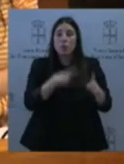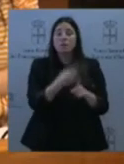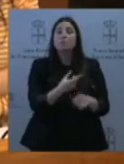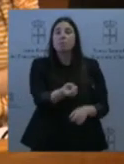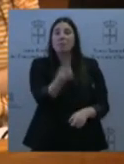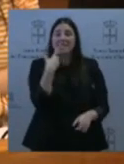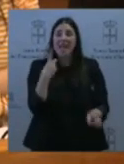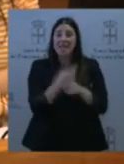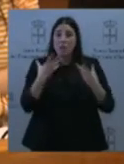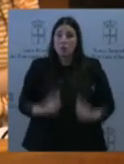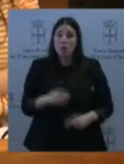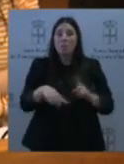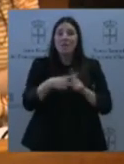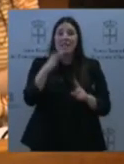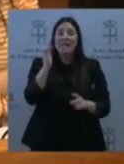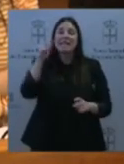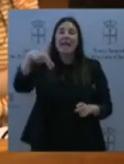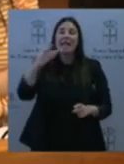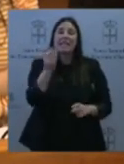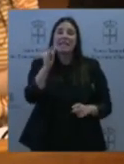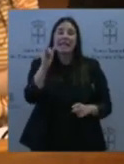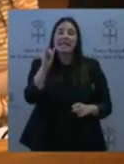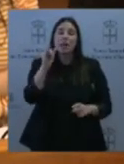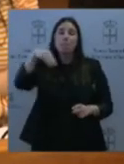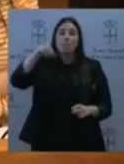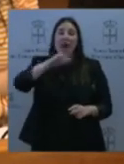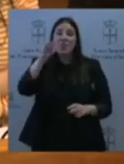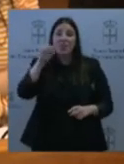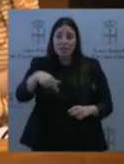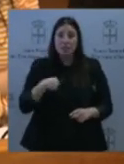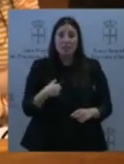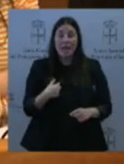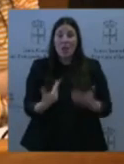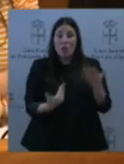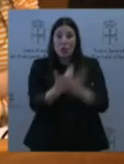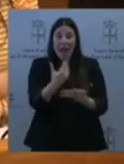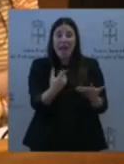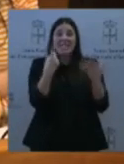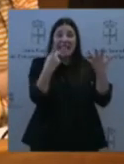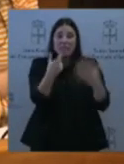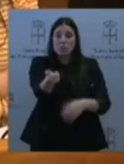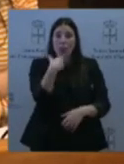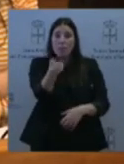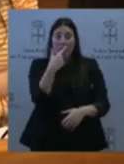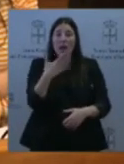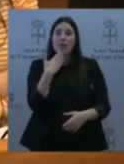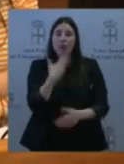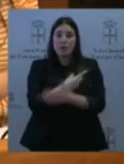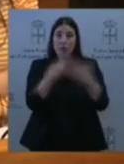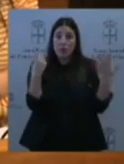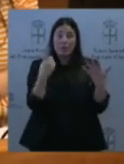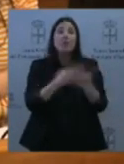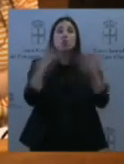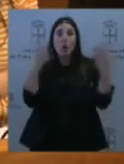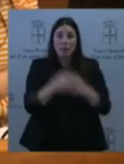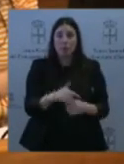enganchándome y llevando a tomar 6 pastillas al día con 19 años. Actualmente voy a un psicólogo de la Seguridad Social con citas cada mes y medio. Insuficiente para